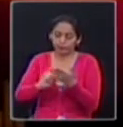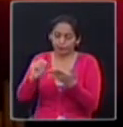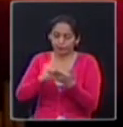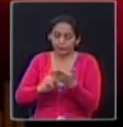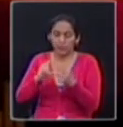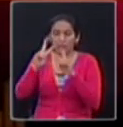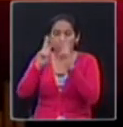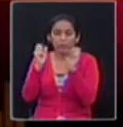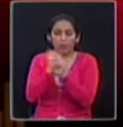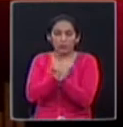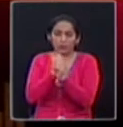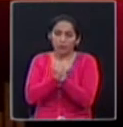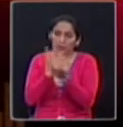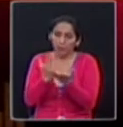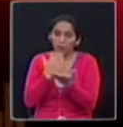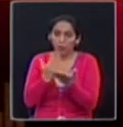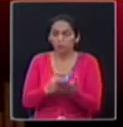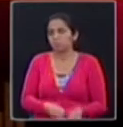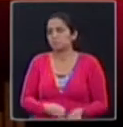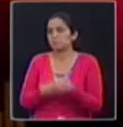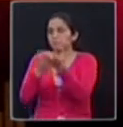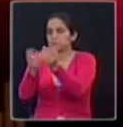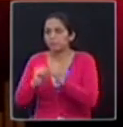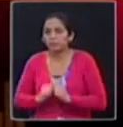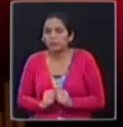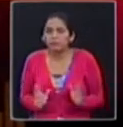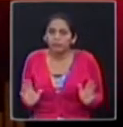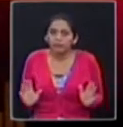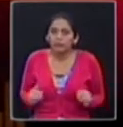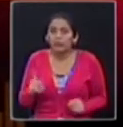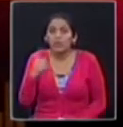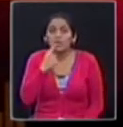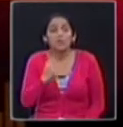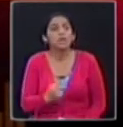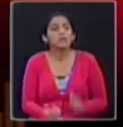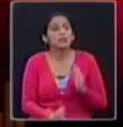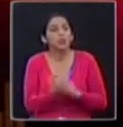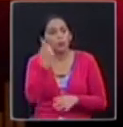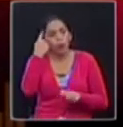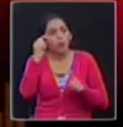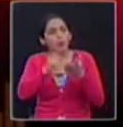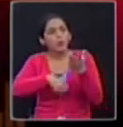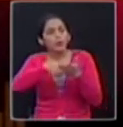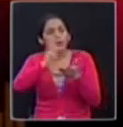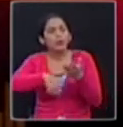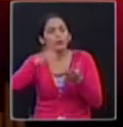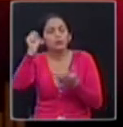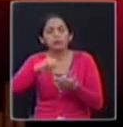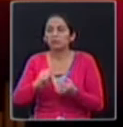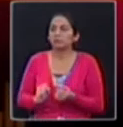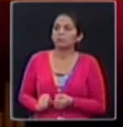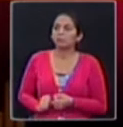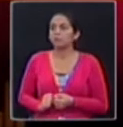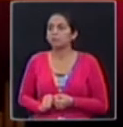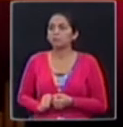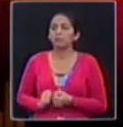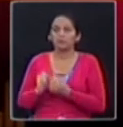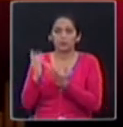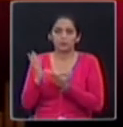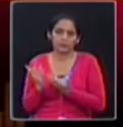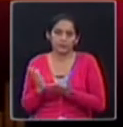métodos que él habla de nuevos contratos, y nosotros hemos dicho, de acuerdo, vamos a discutir con propuestas que tiene el Frente